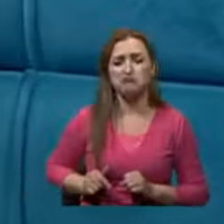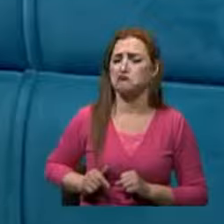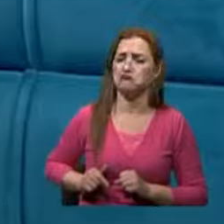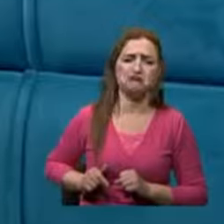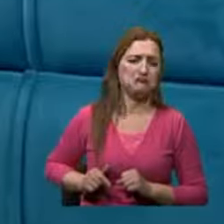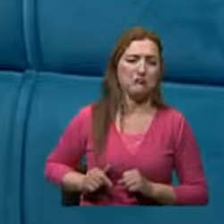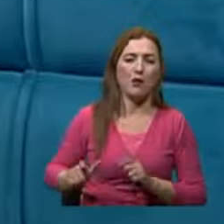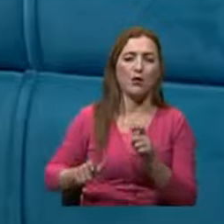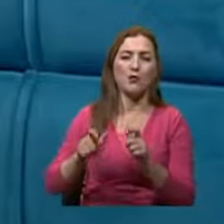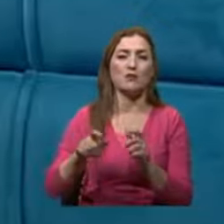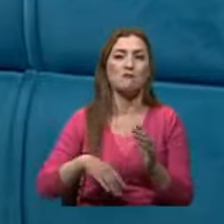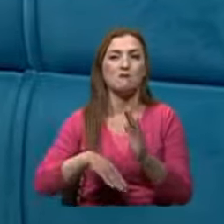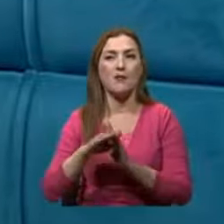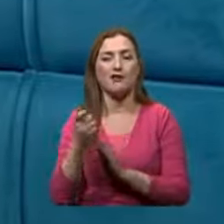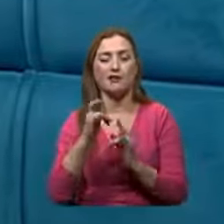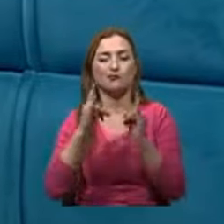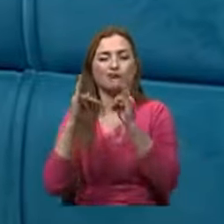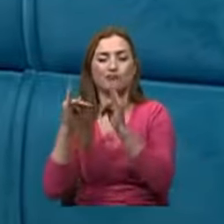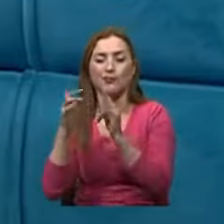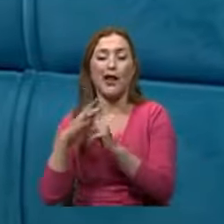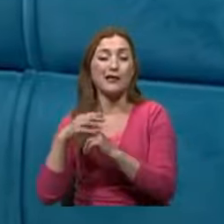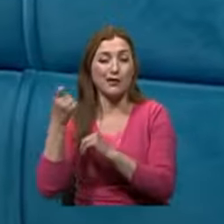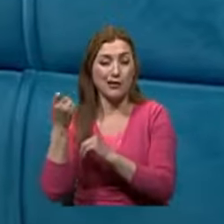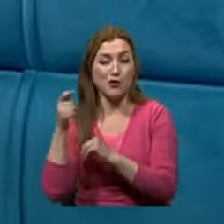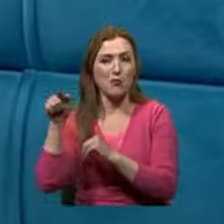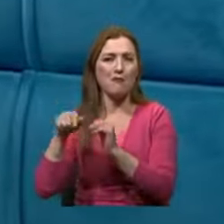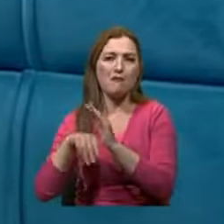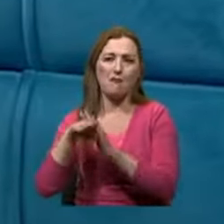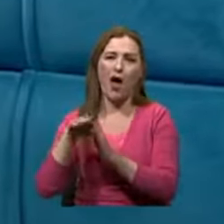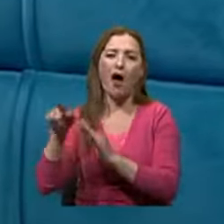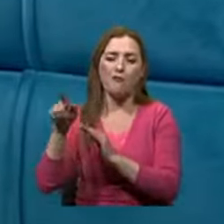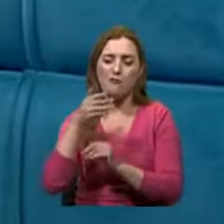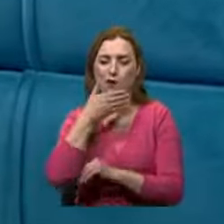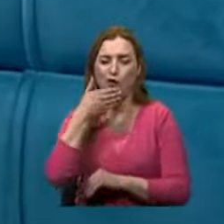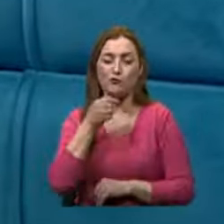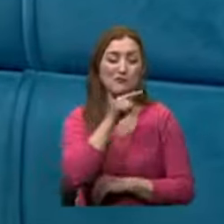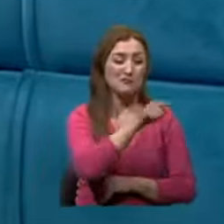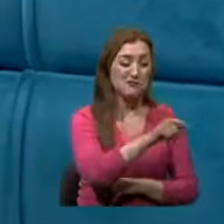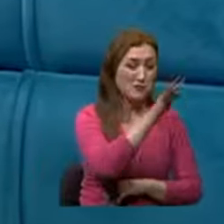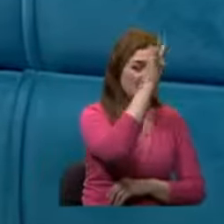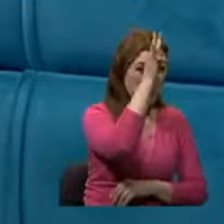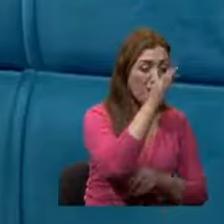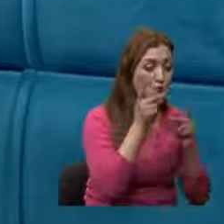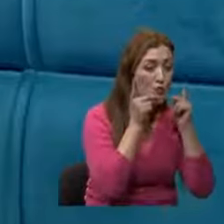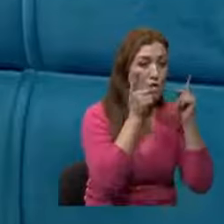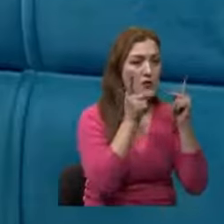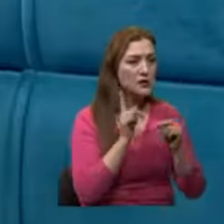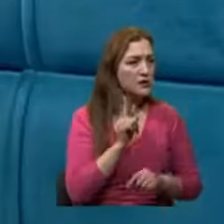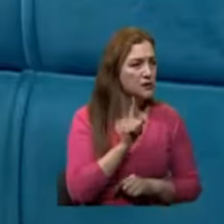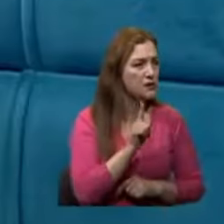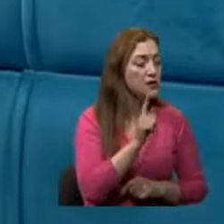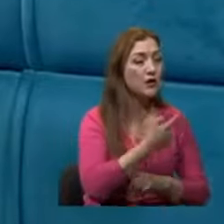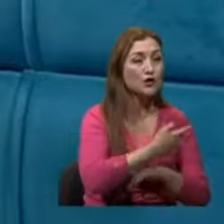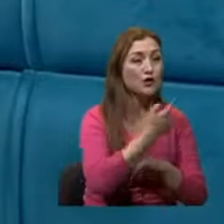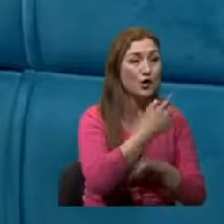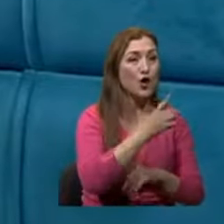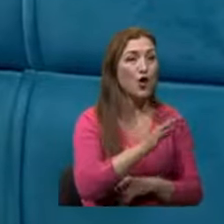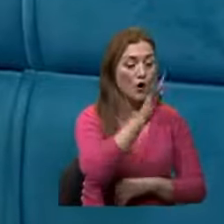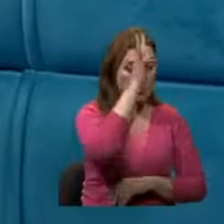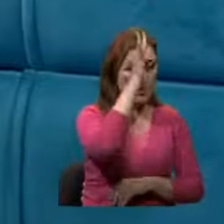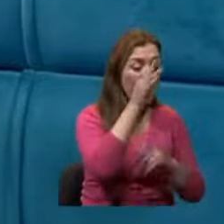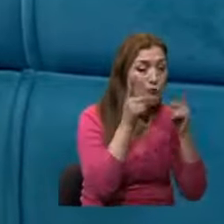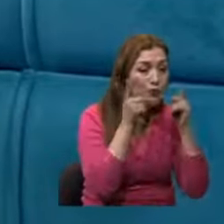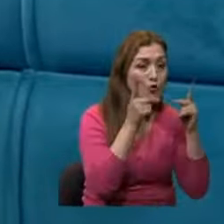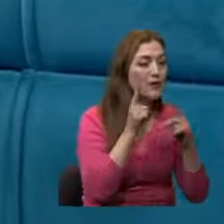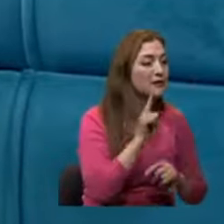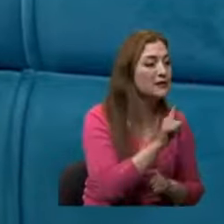cuenta lo que pasa en los hospitales públicos, la atención que se le brinda al paciente. Yo fui hace unos días al hospital público